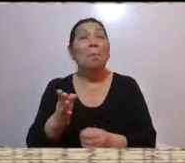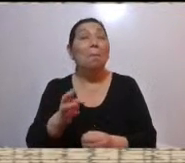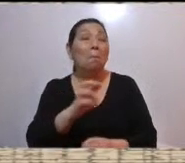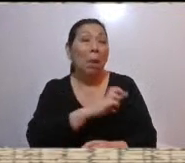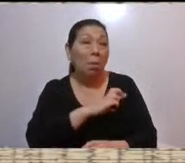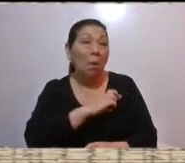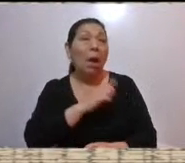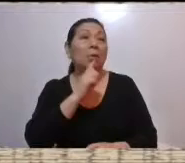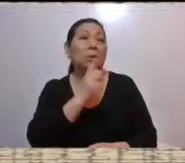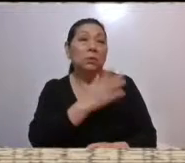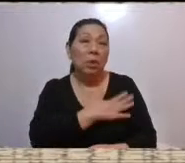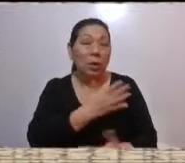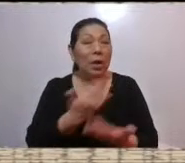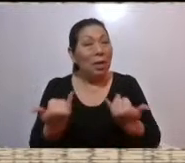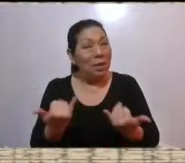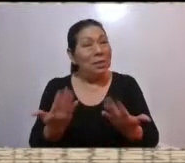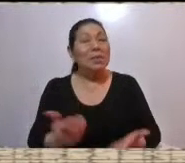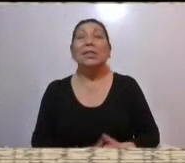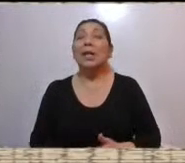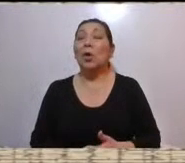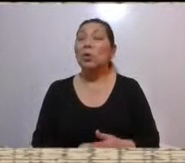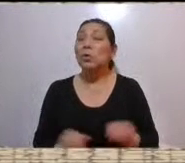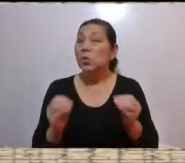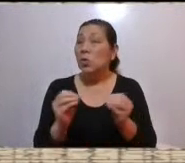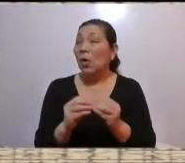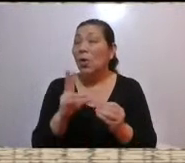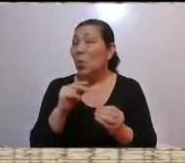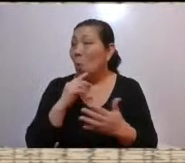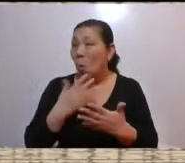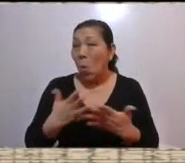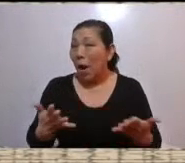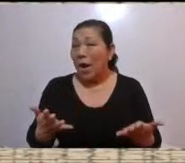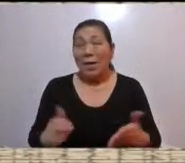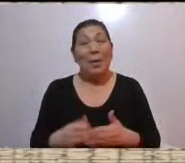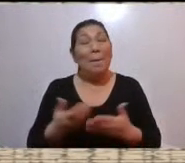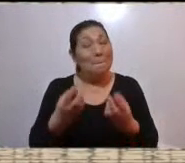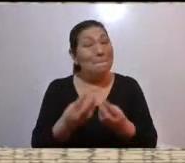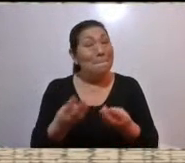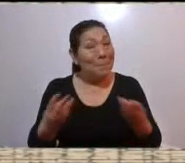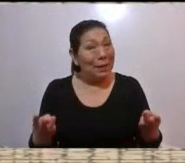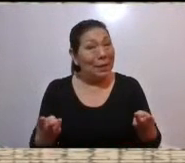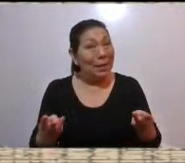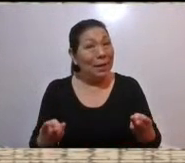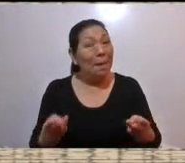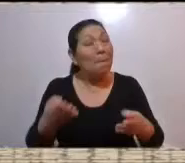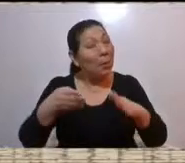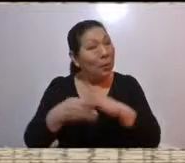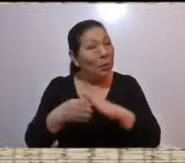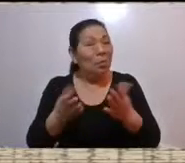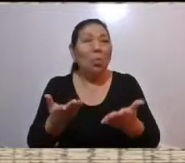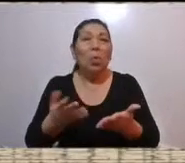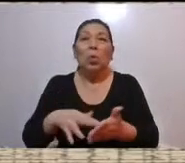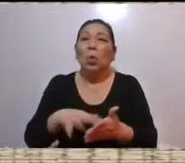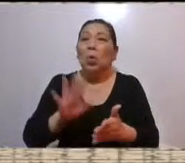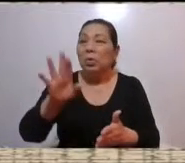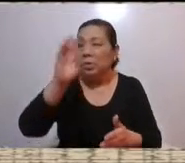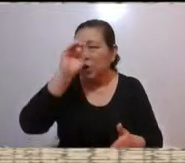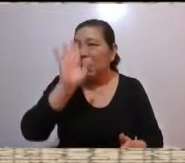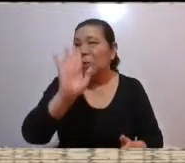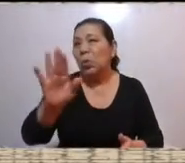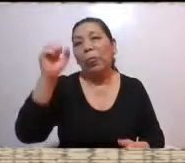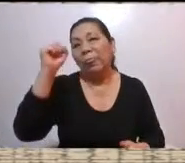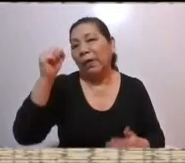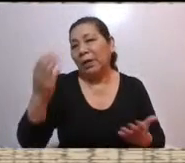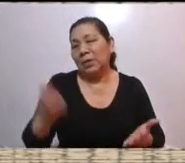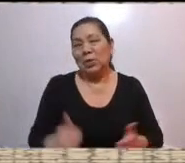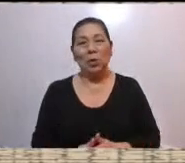básica regular y, por lo tanto, ante esas condiciones o la inexistencia de condiciones materiales para su acceso, ven vulnerados